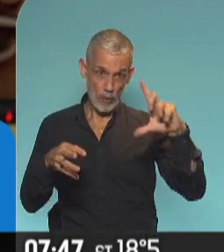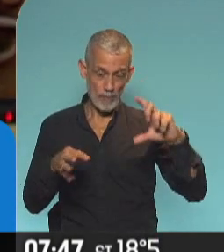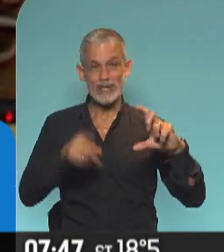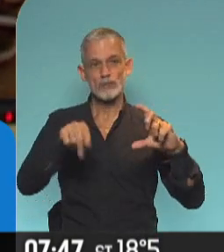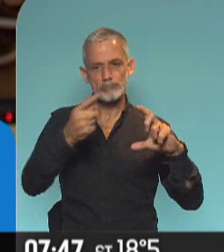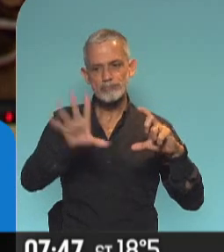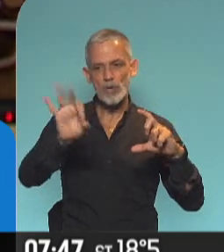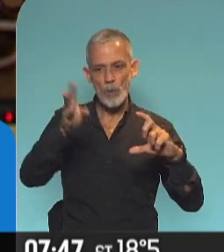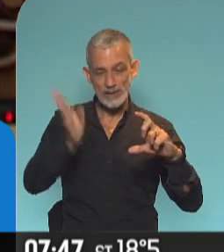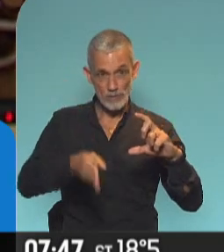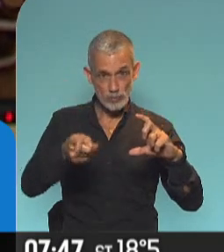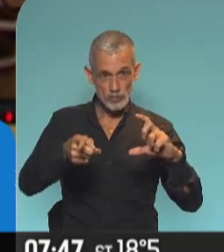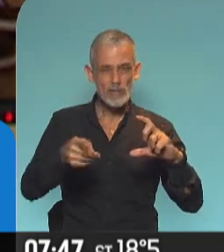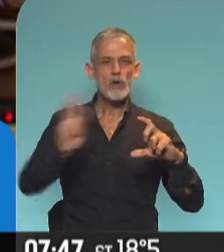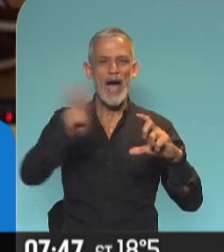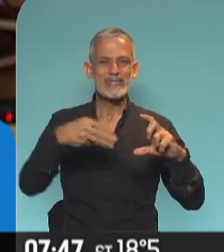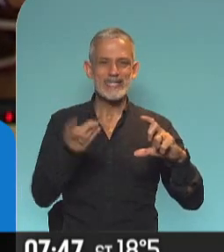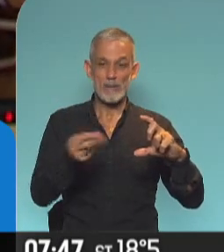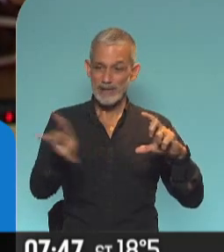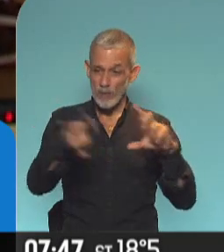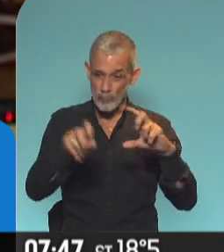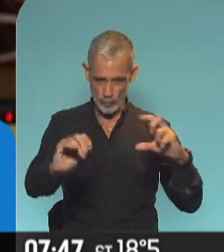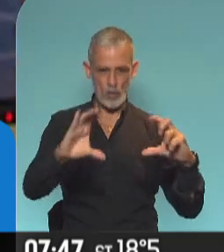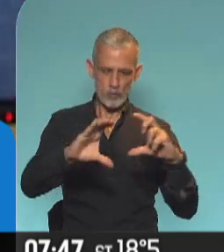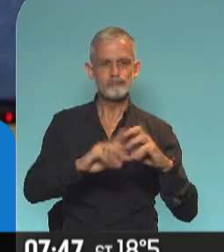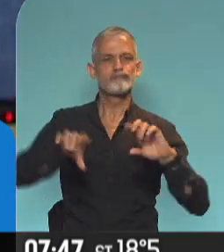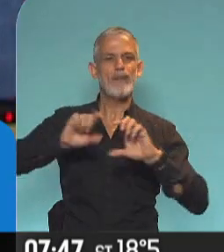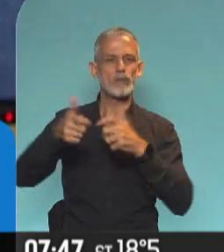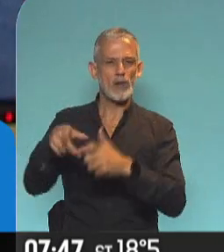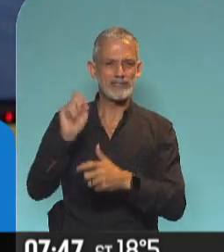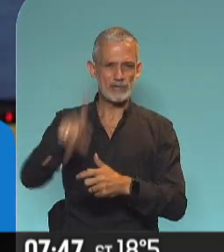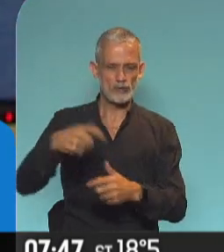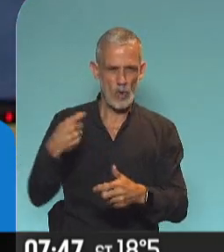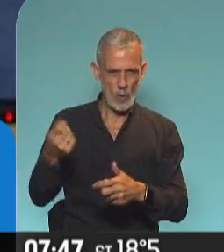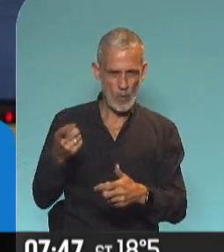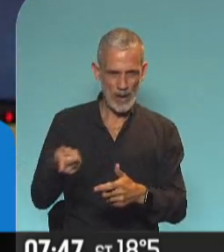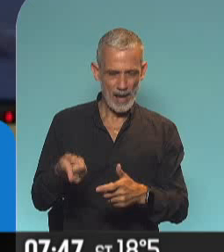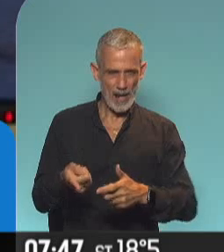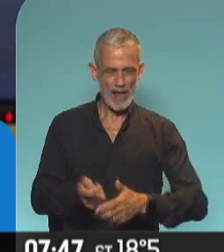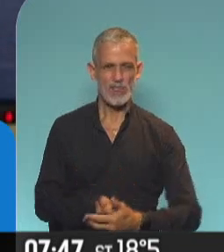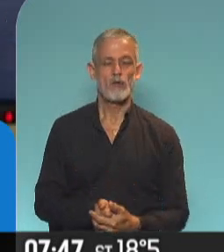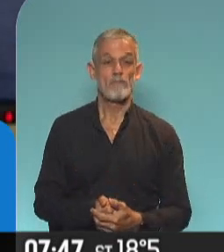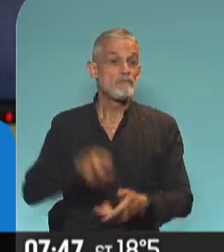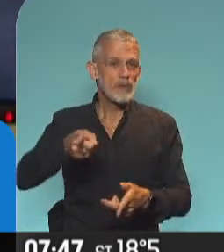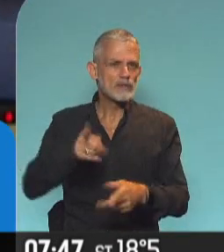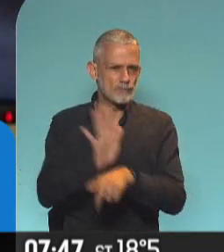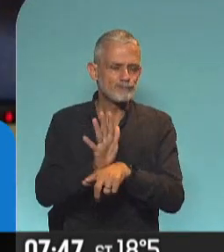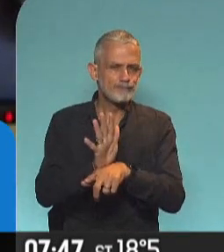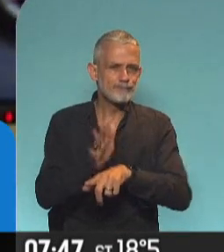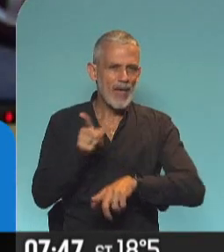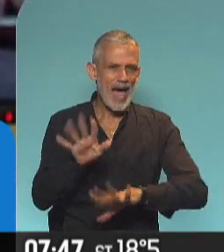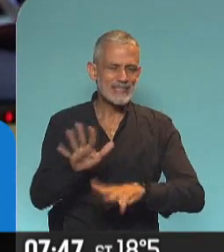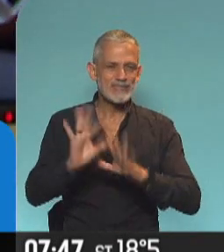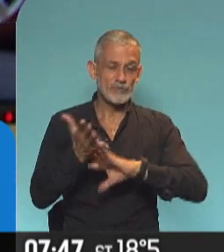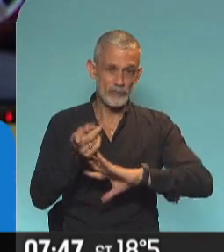a través del RIPTE, eso es lo que mide, y 50% por la recaudación de ANSES. Eso es justamente